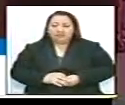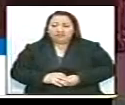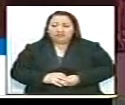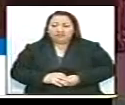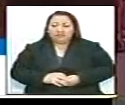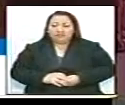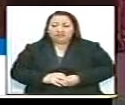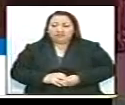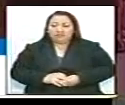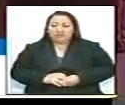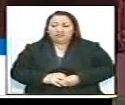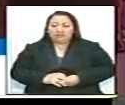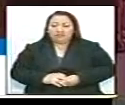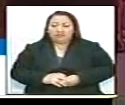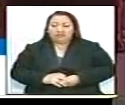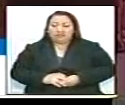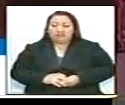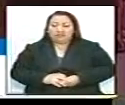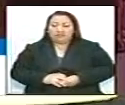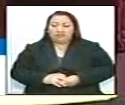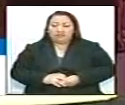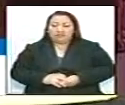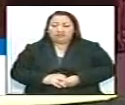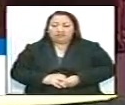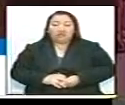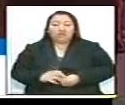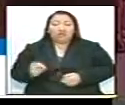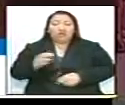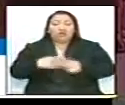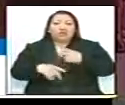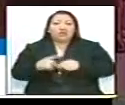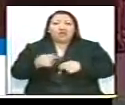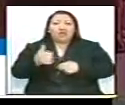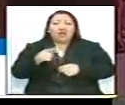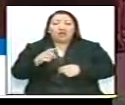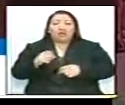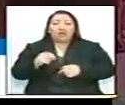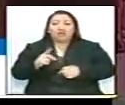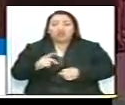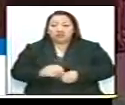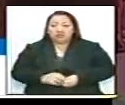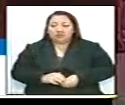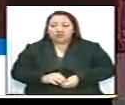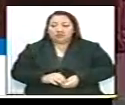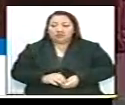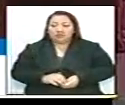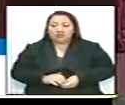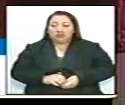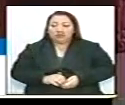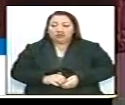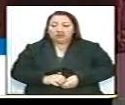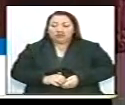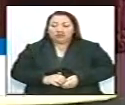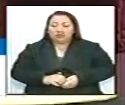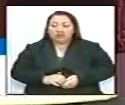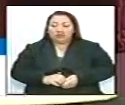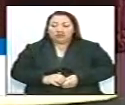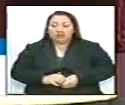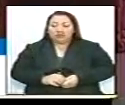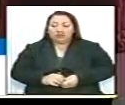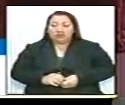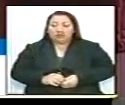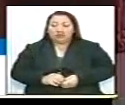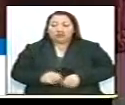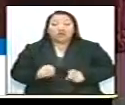de teología o si regresar a las aulas de derecho, ¿no?